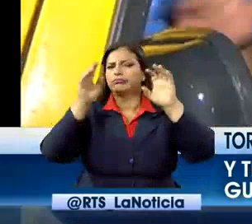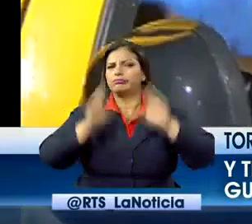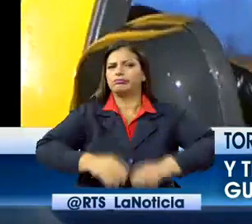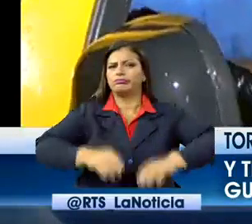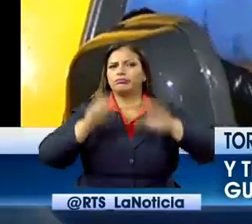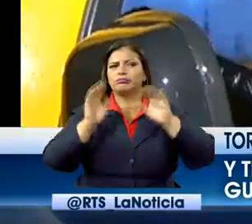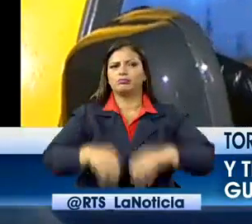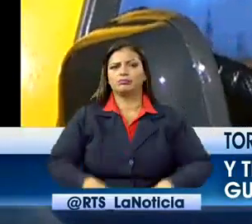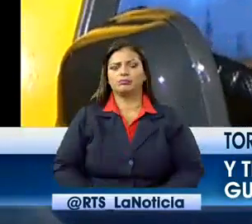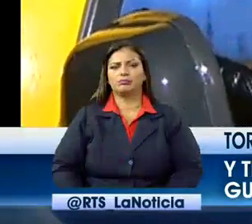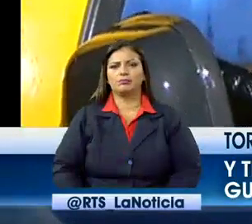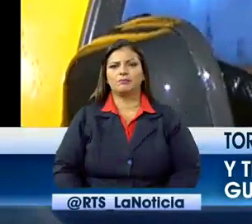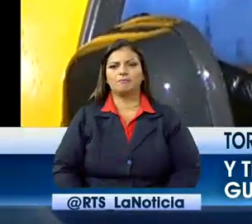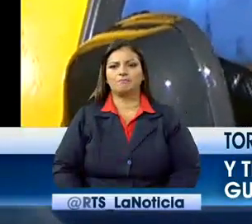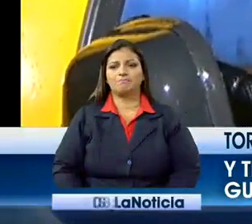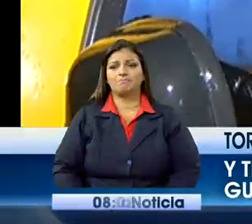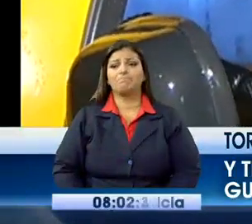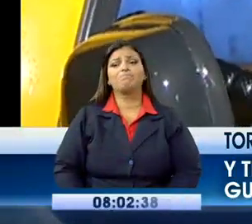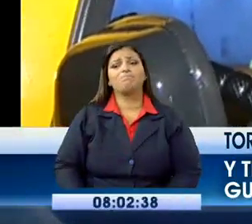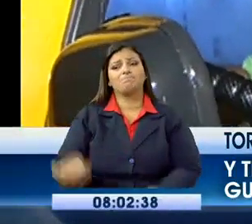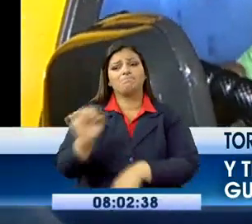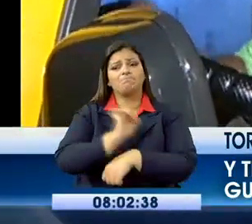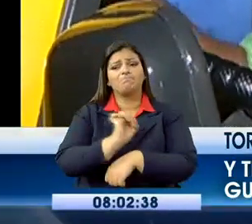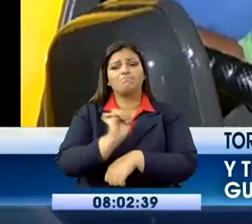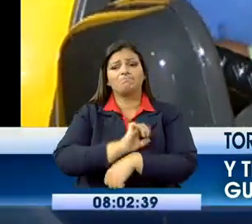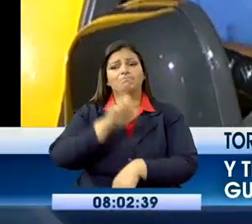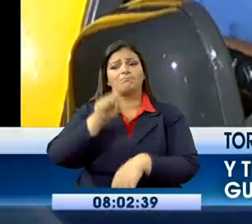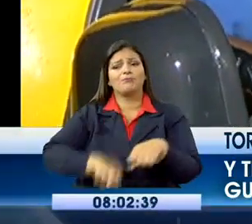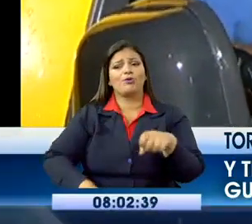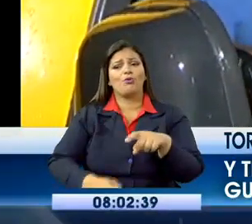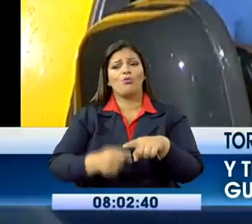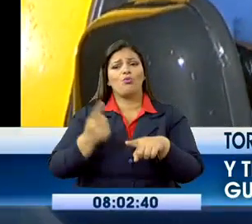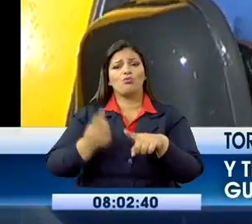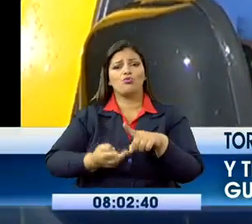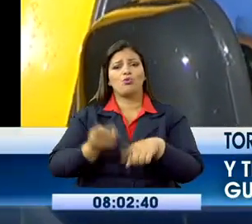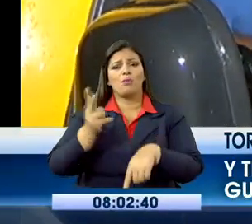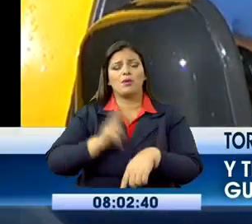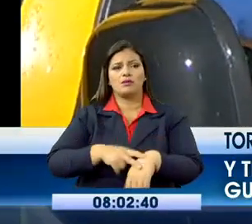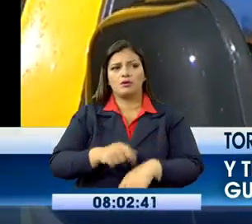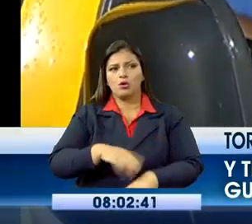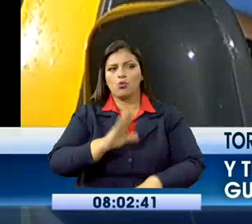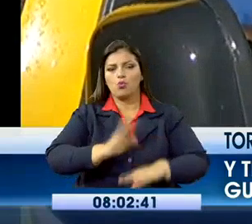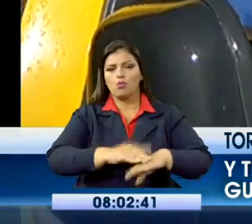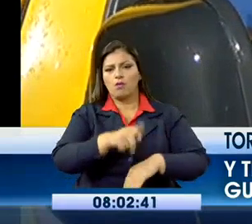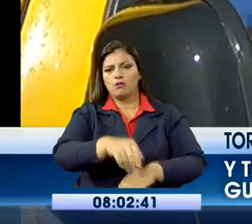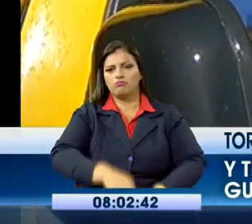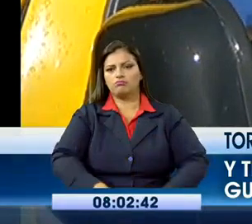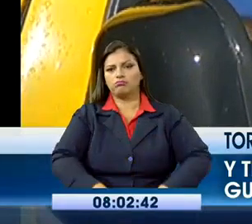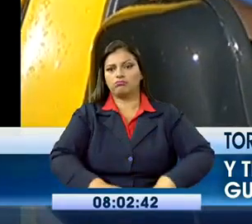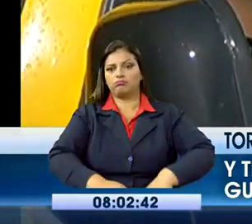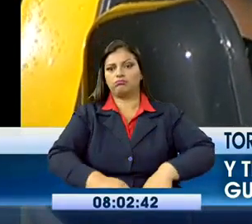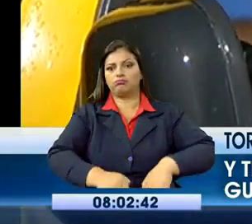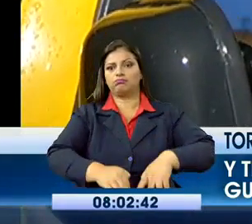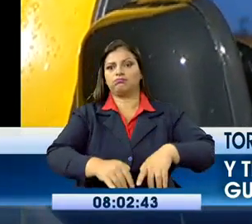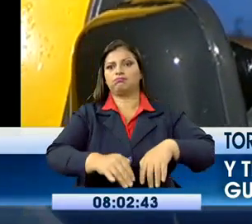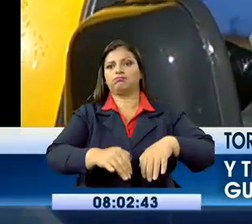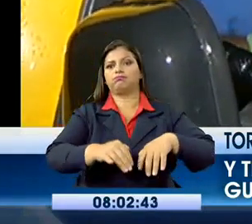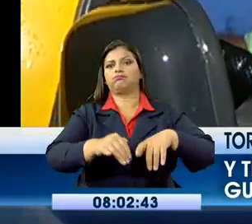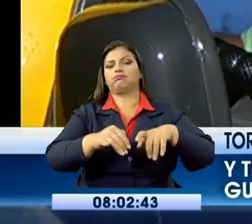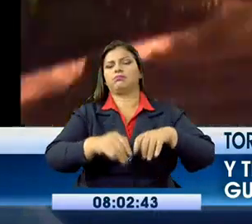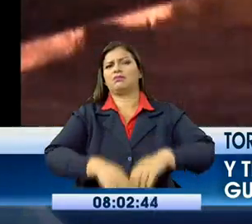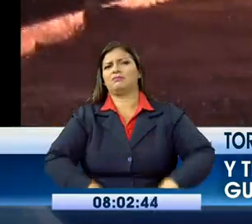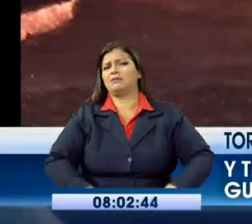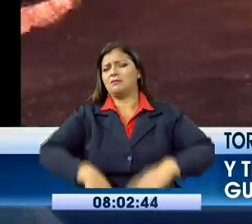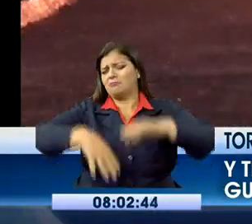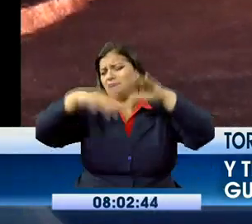Ya nos hemos botado ya dos veces ya. ¿Por qué? Porque si está muy alto el nivel del mar, está lloviendo